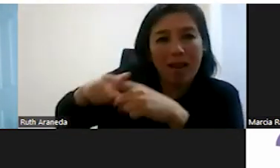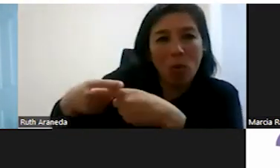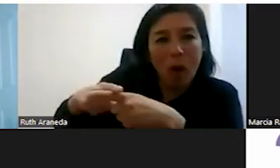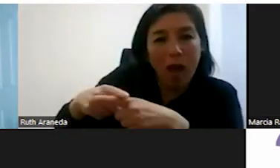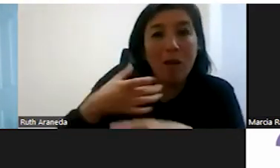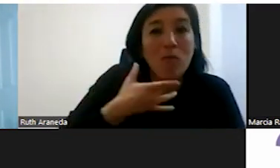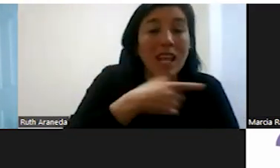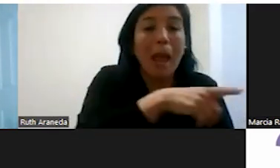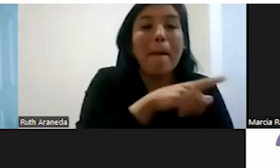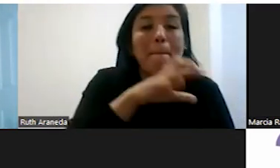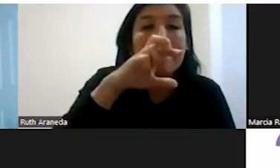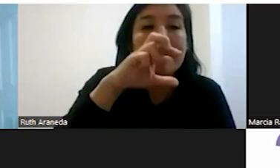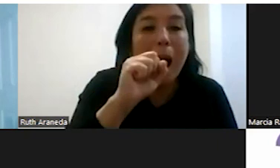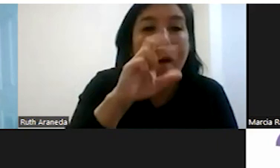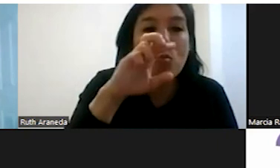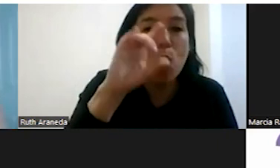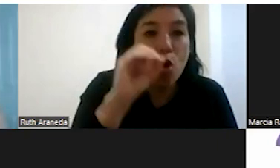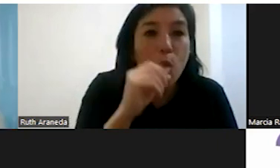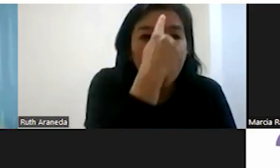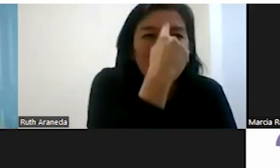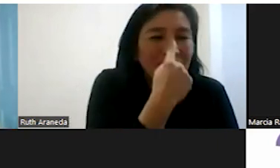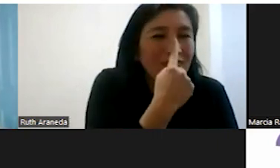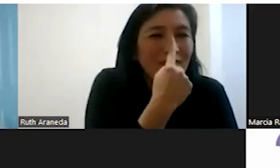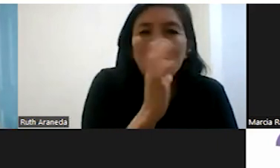un depósito de colecciones,